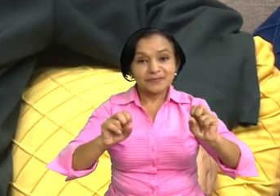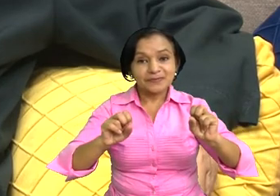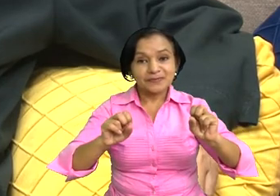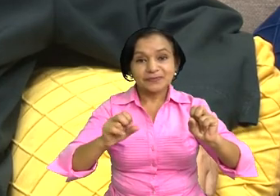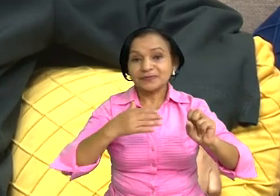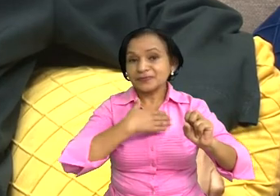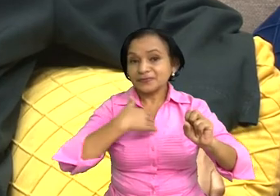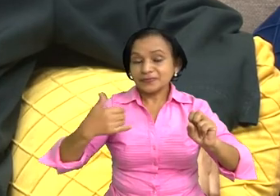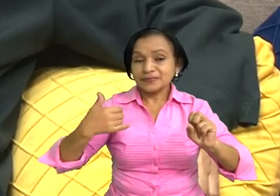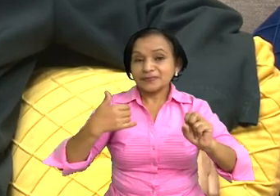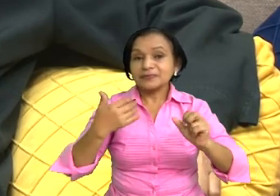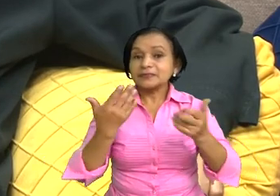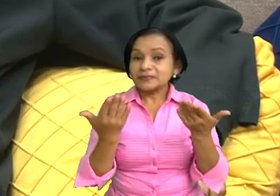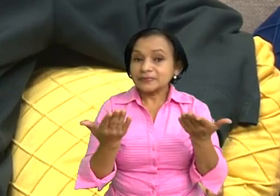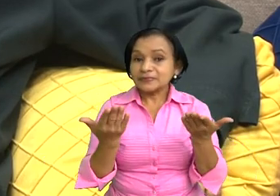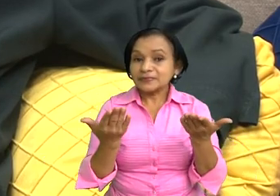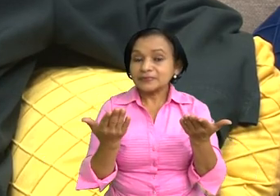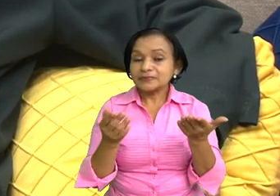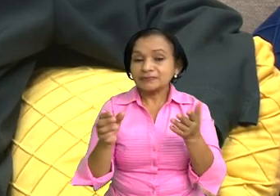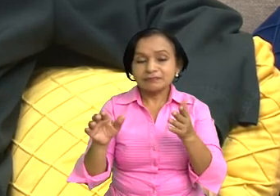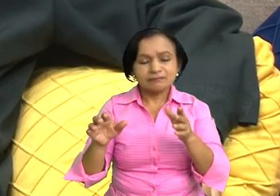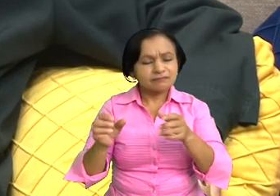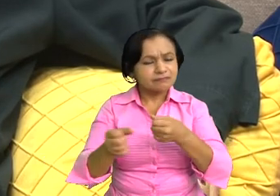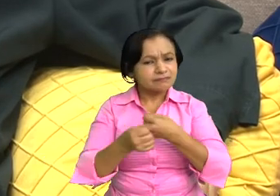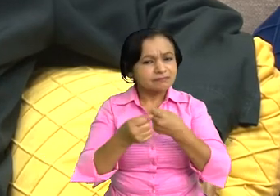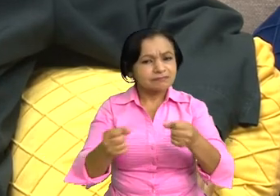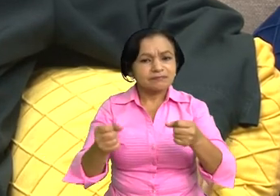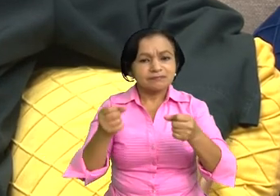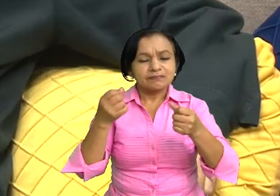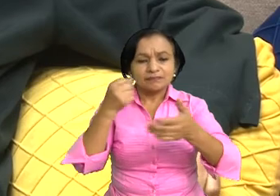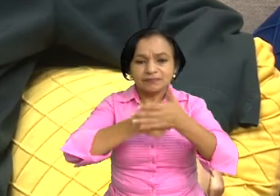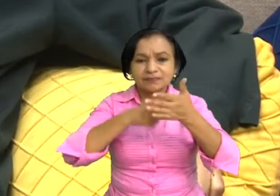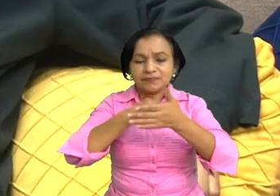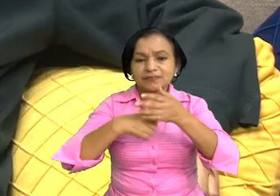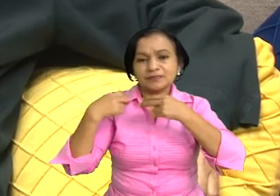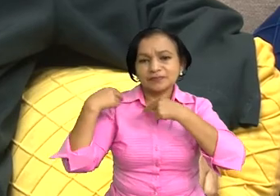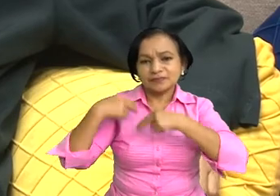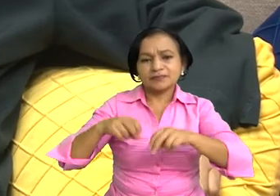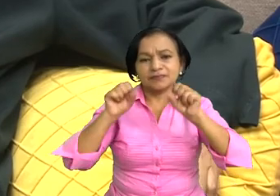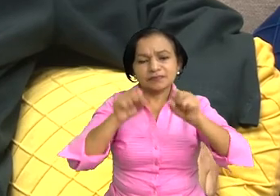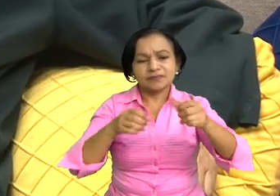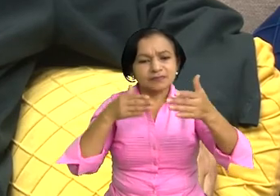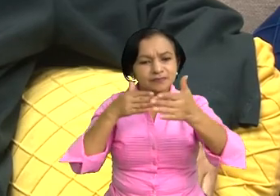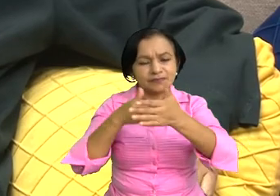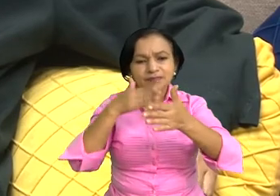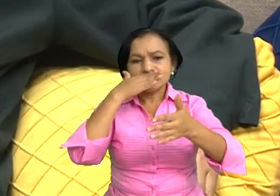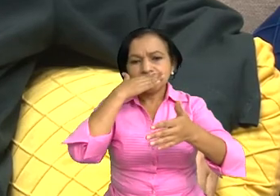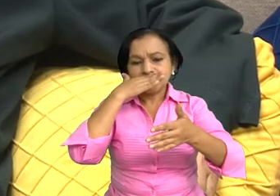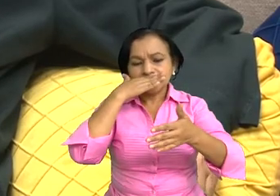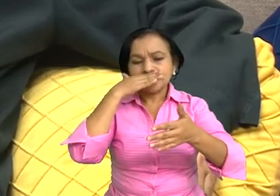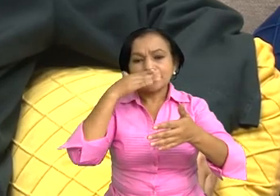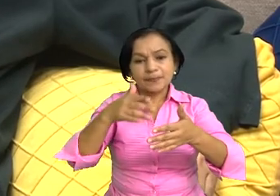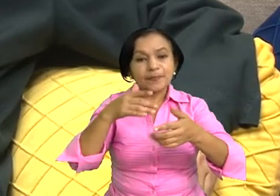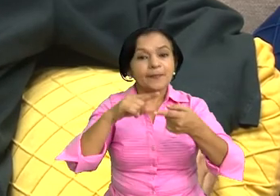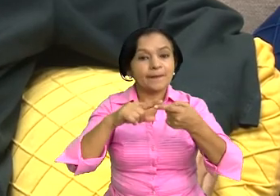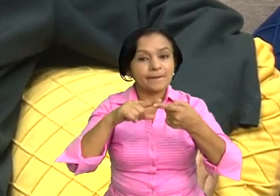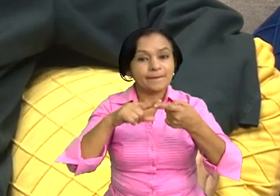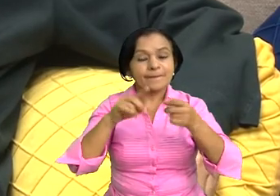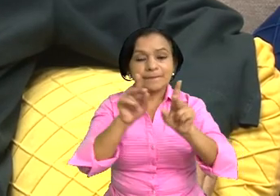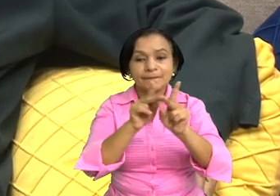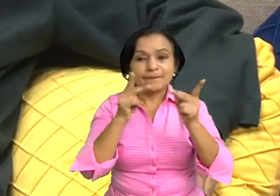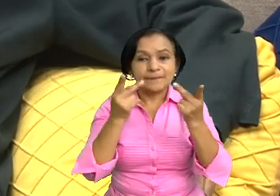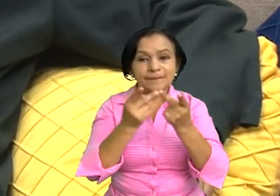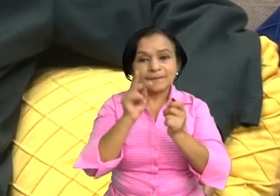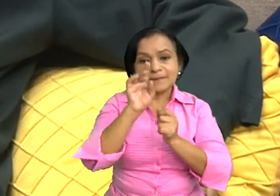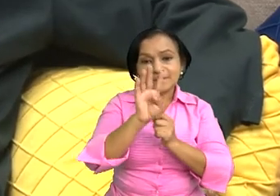mejor es inexorable. No hay fuerza humana ni técnica que pueda detener a la Revolución Popular Sandinista en su